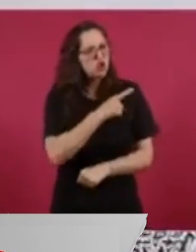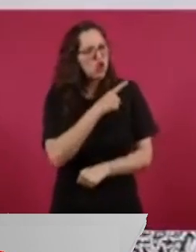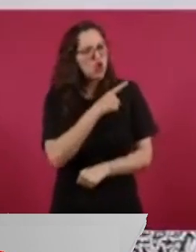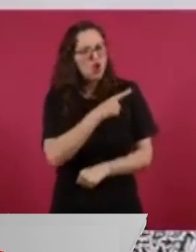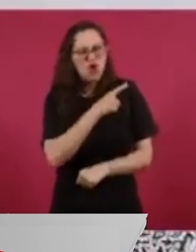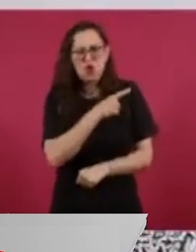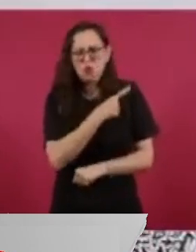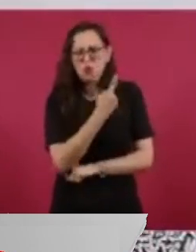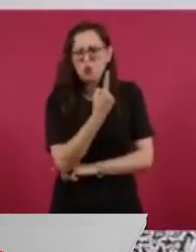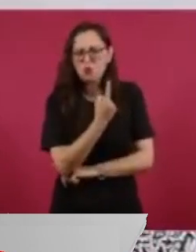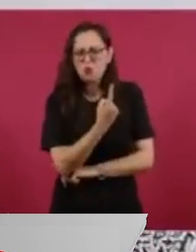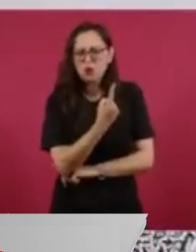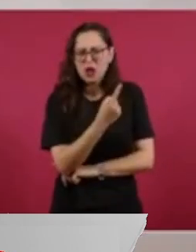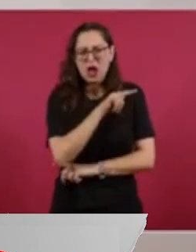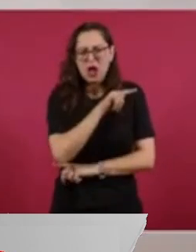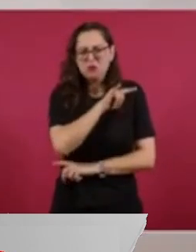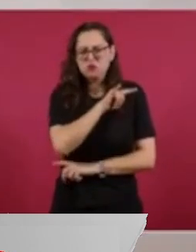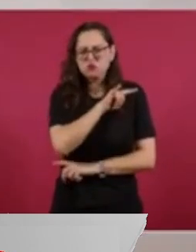o sea,